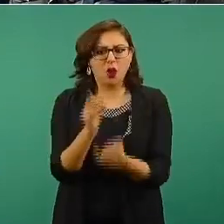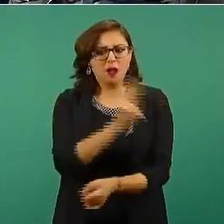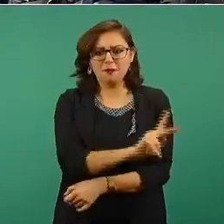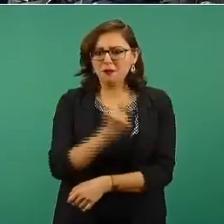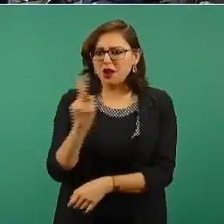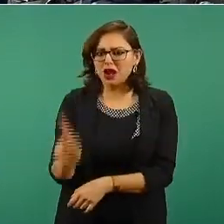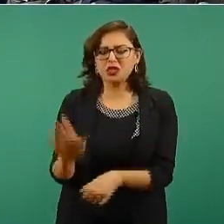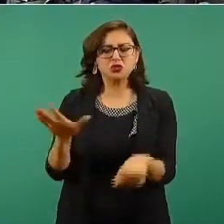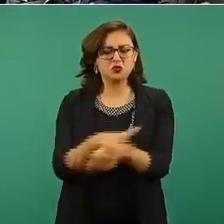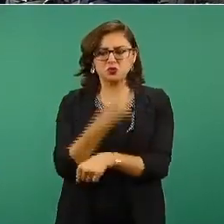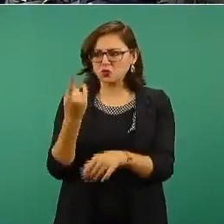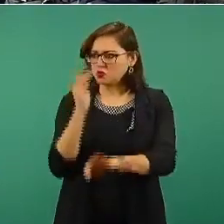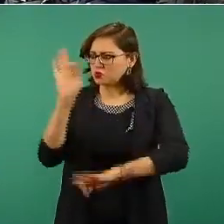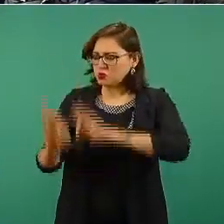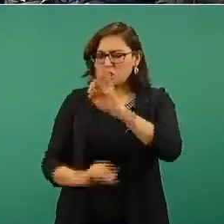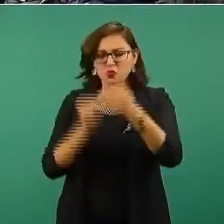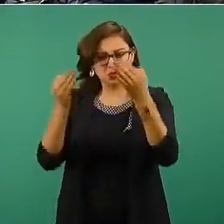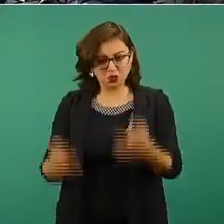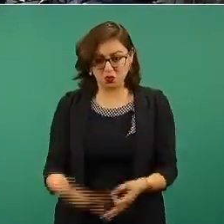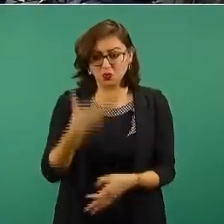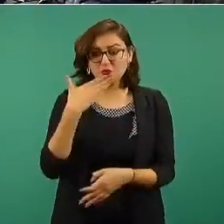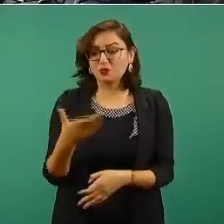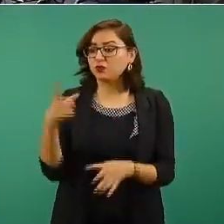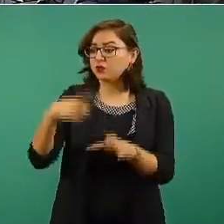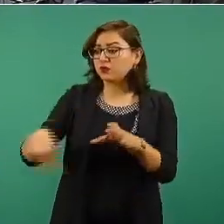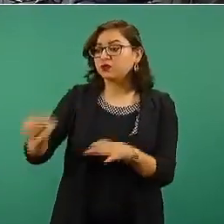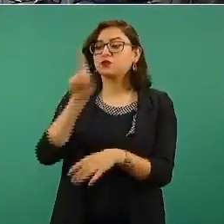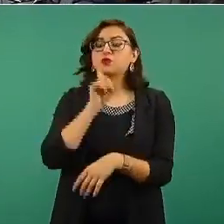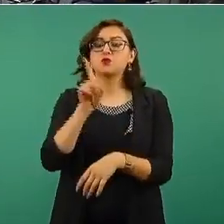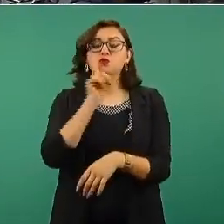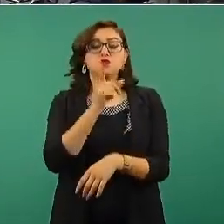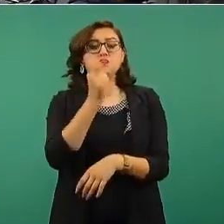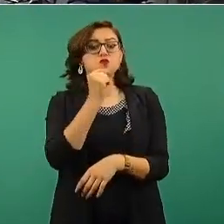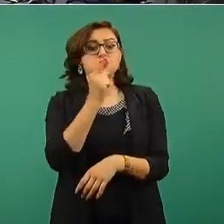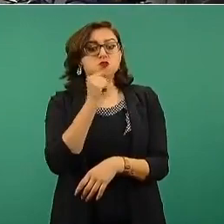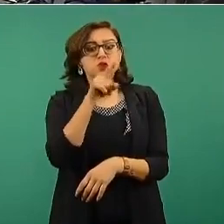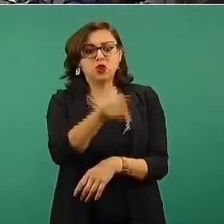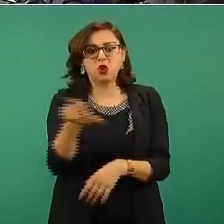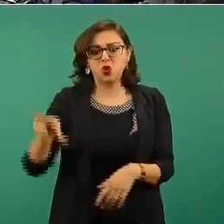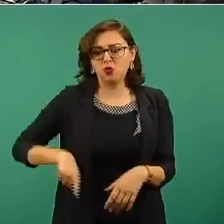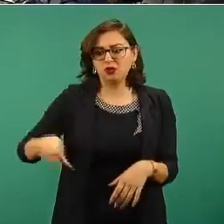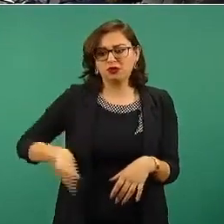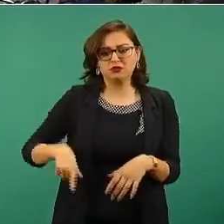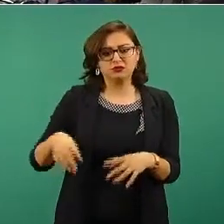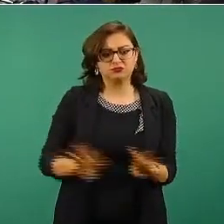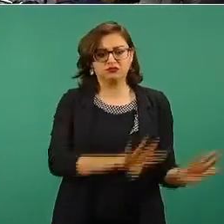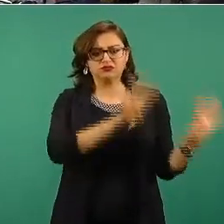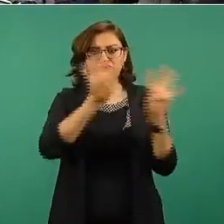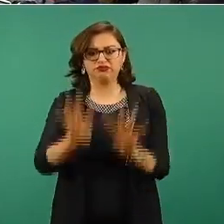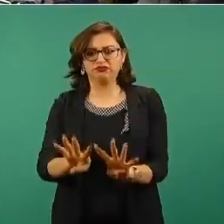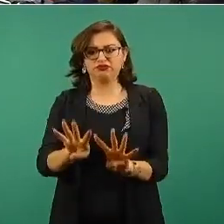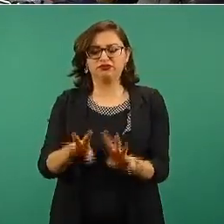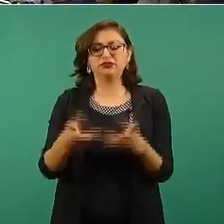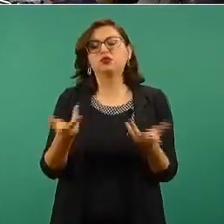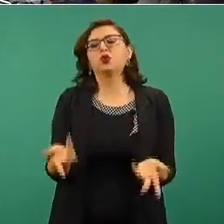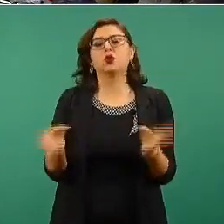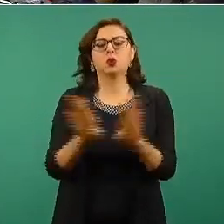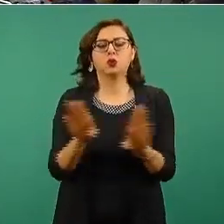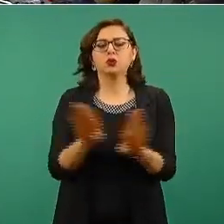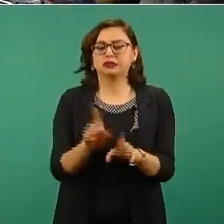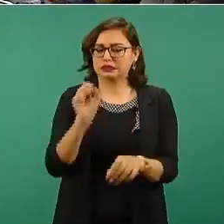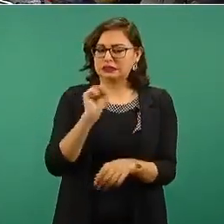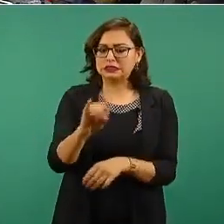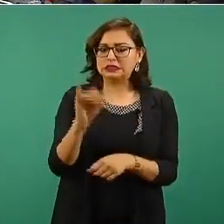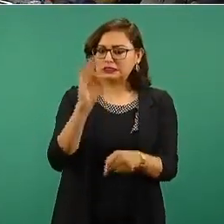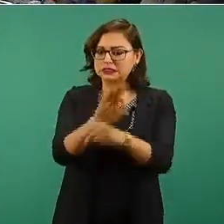se les trató con dignidad a las propias mujeres policías. Bueno, pues es el propio gobierno quien las pone ahí. A final de cuentas, pues sí, para